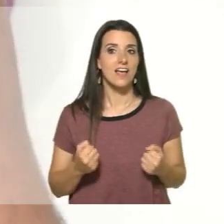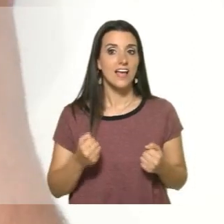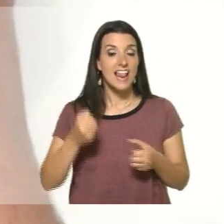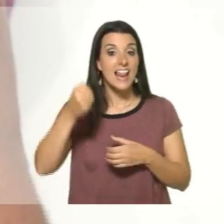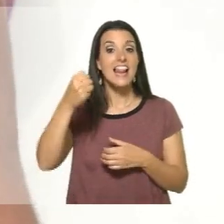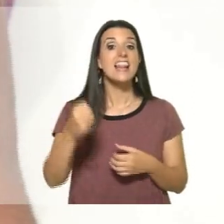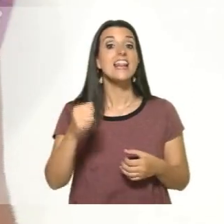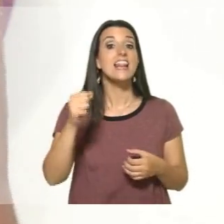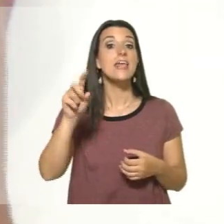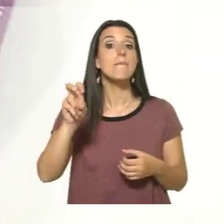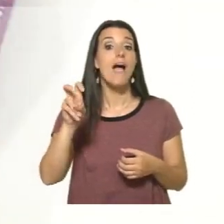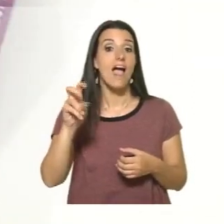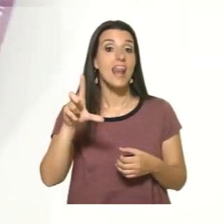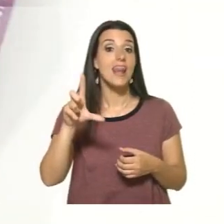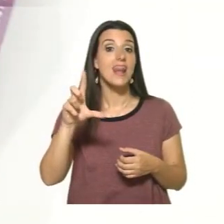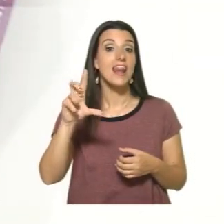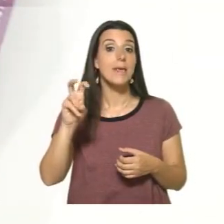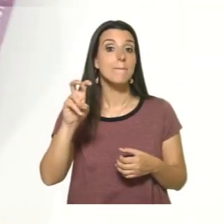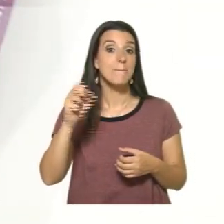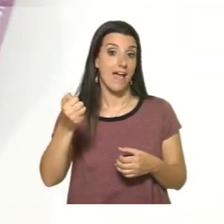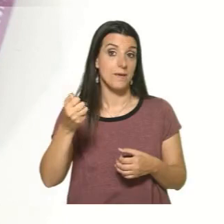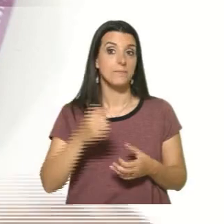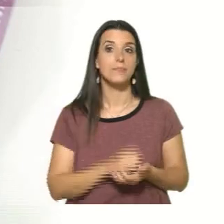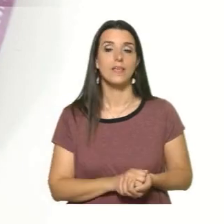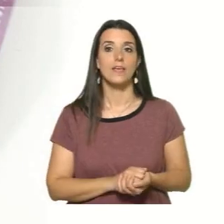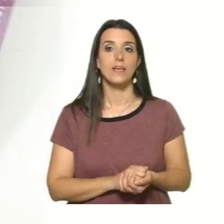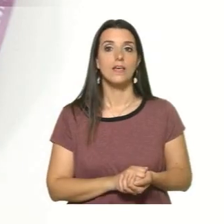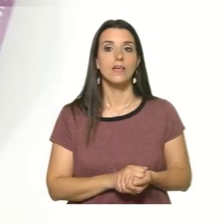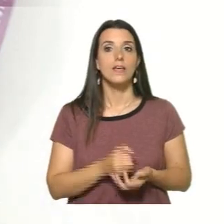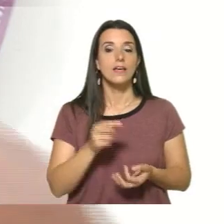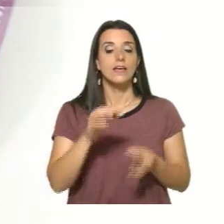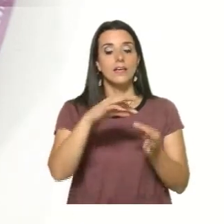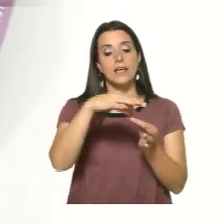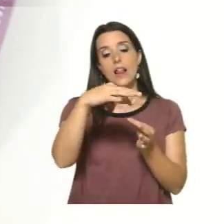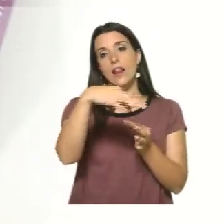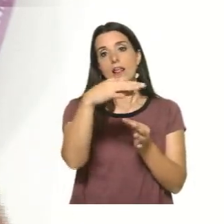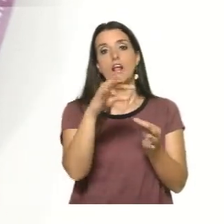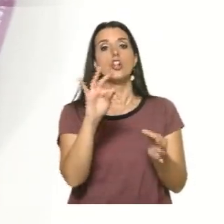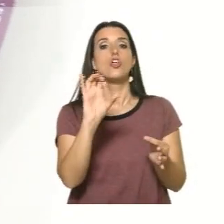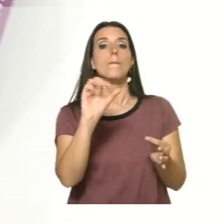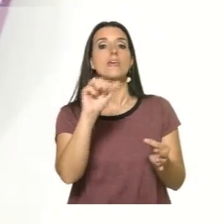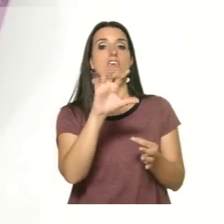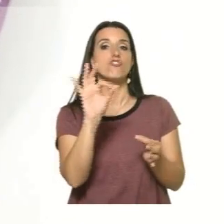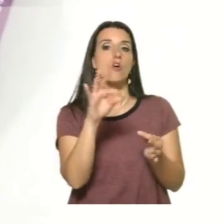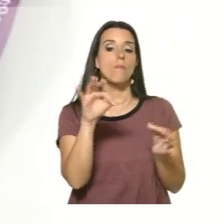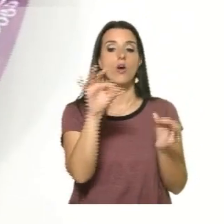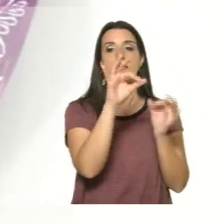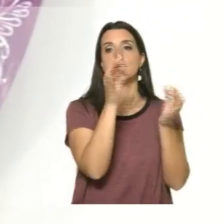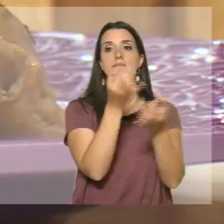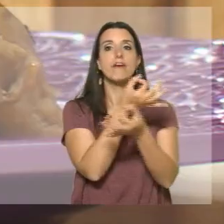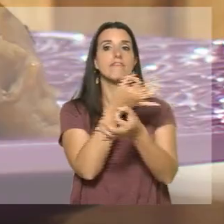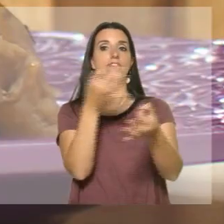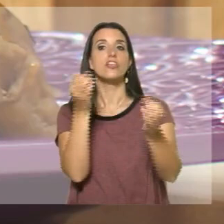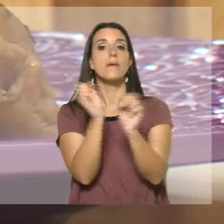poner lima? Ay, anda. Pero una muy limita, bien. Un tornillito ahí. Decoramos el plato. Una delicia. Un poquito